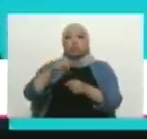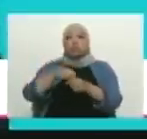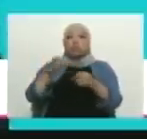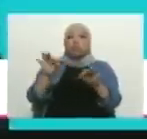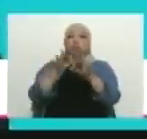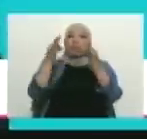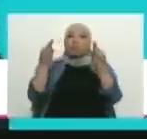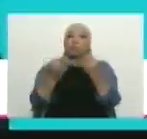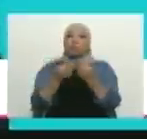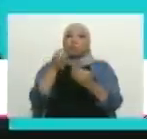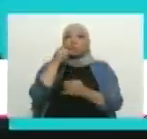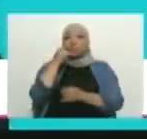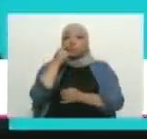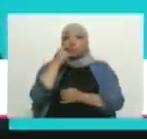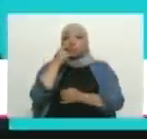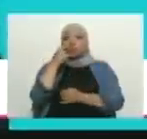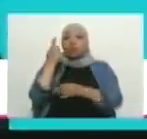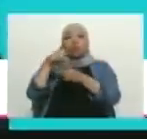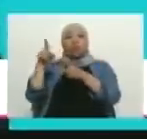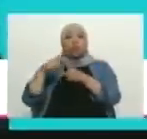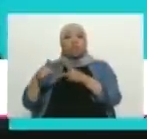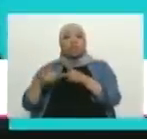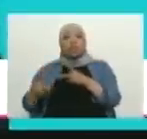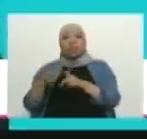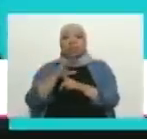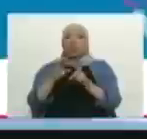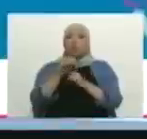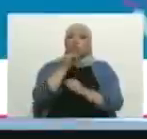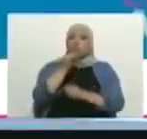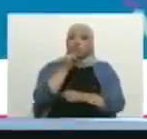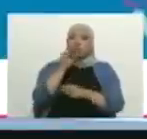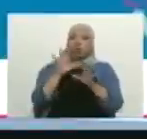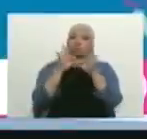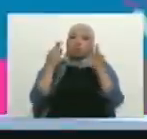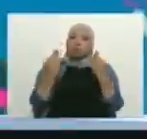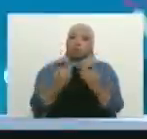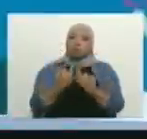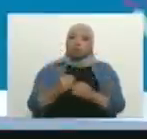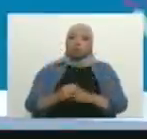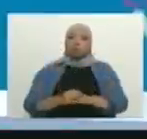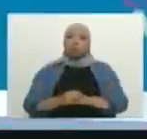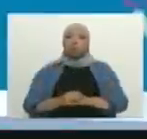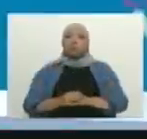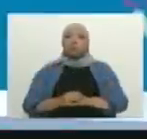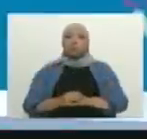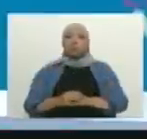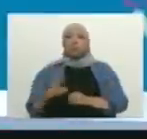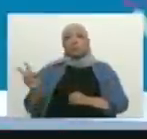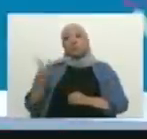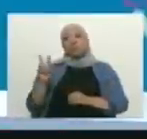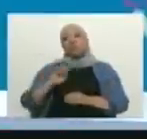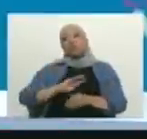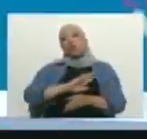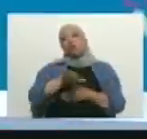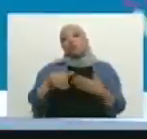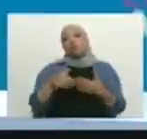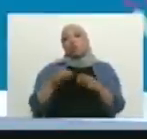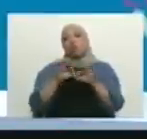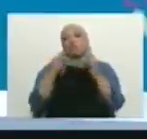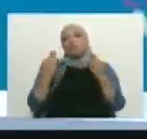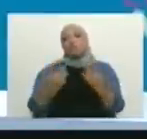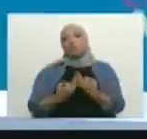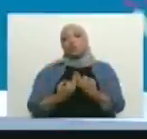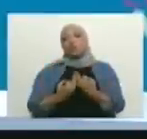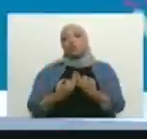familia extraordinariamente grande y diversa. Es correcto. Venezuela entera es familia